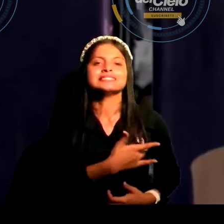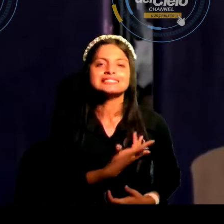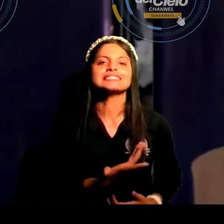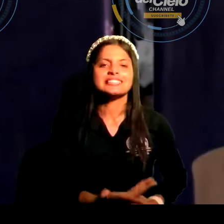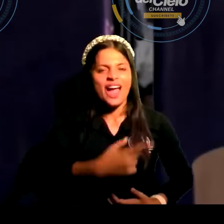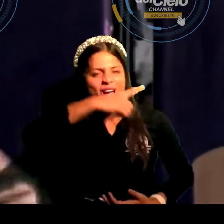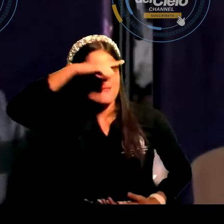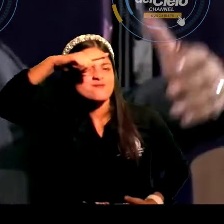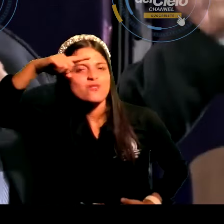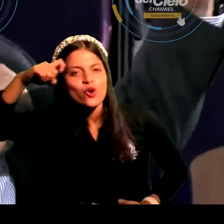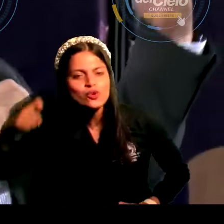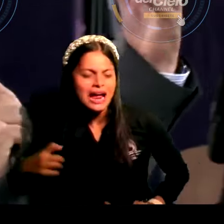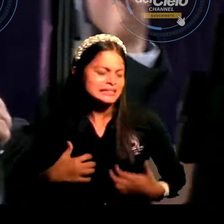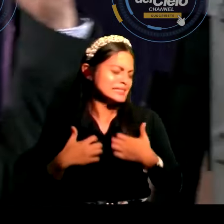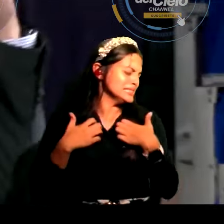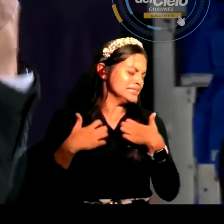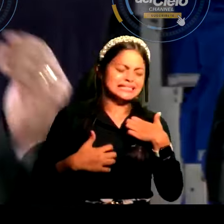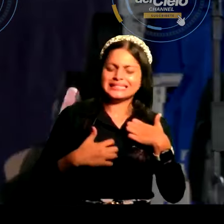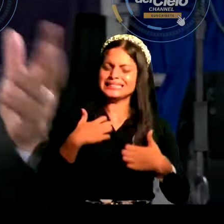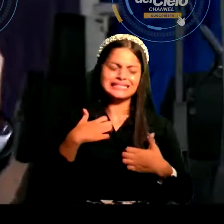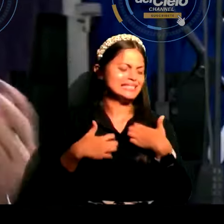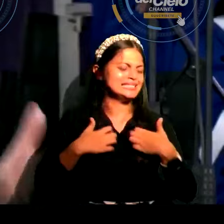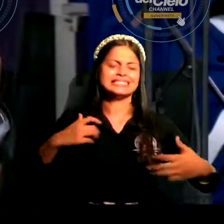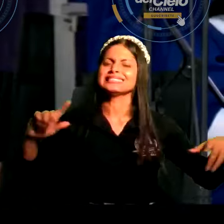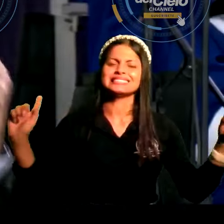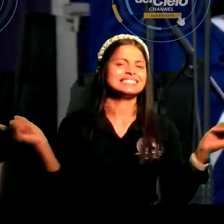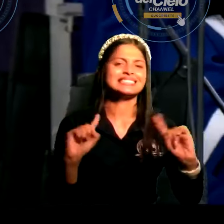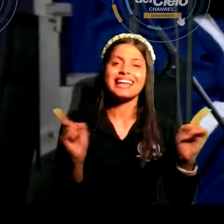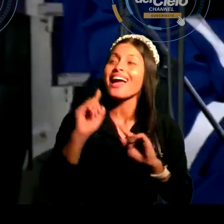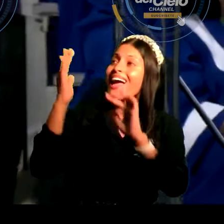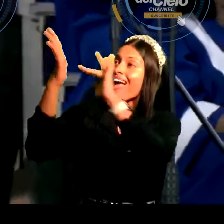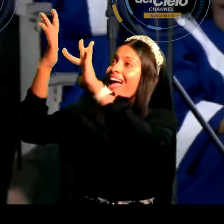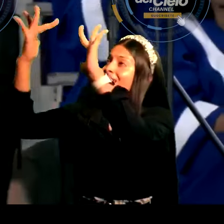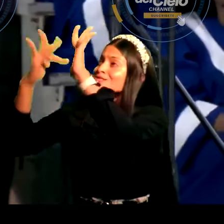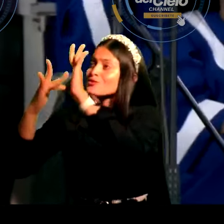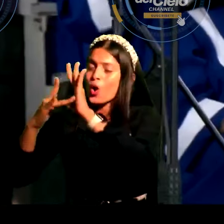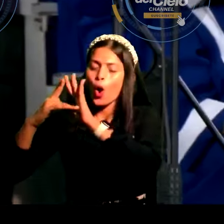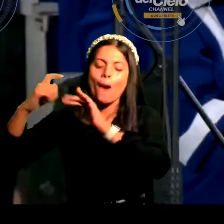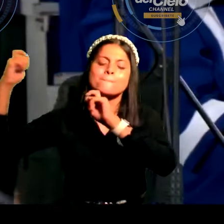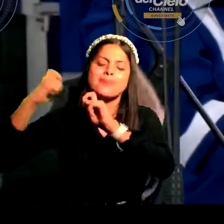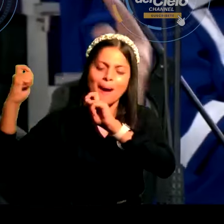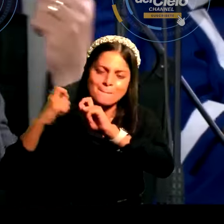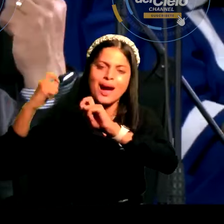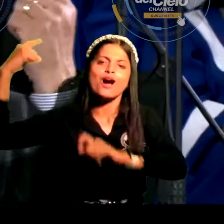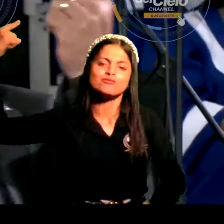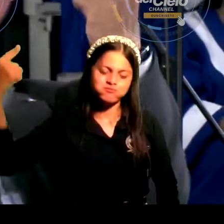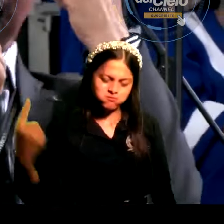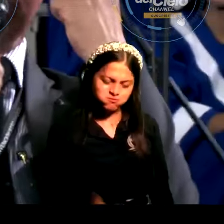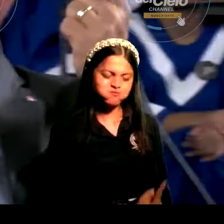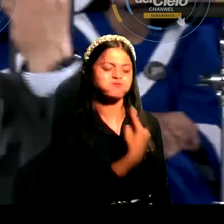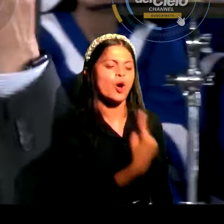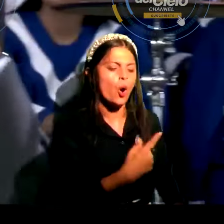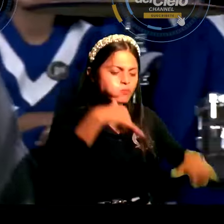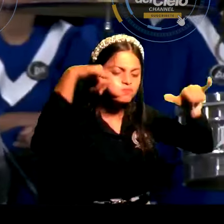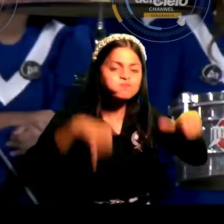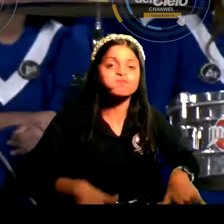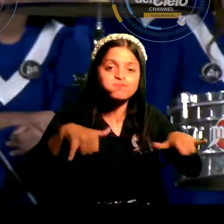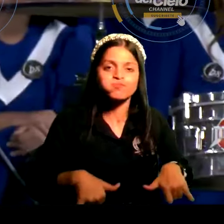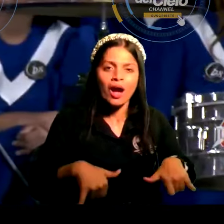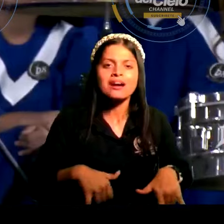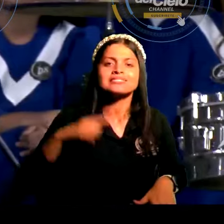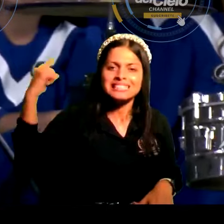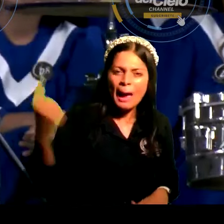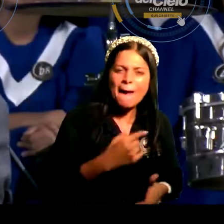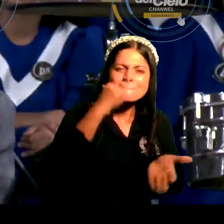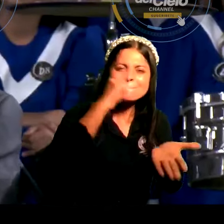no temáis. He aquí vuestro Dios viene con pago, con retribución. Dios mismo